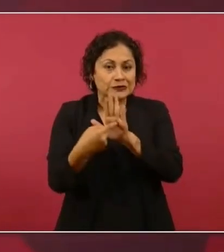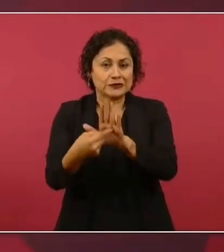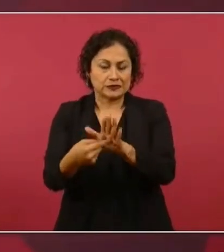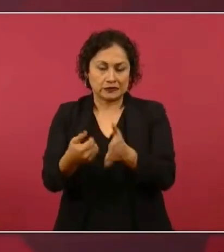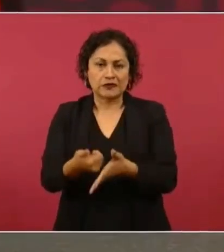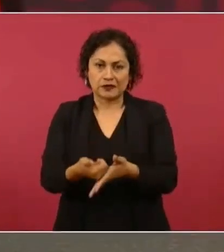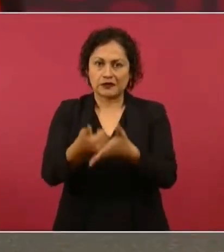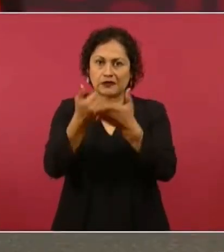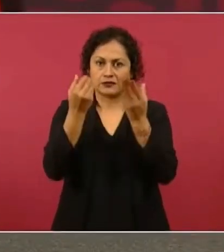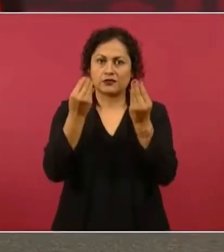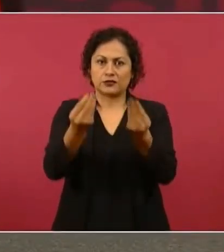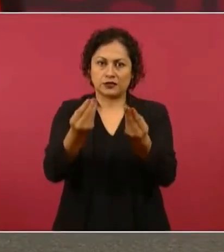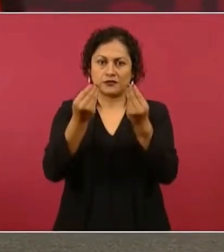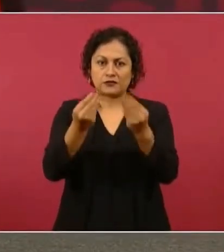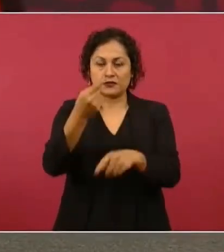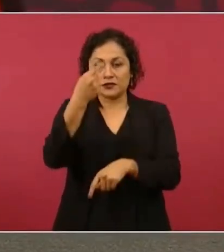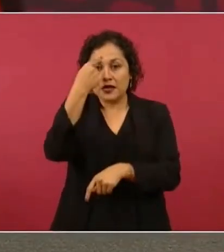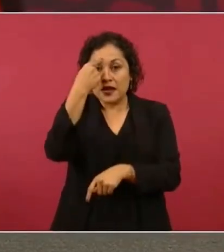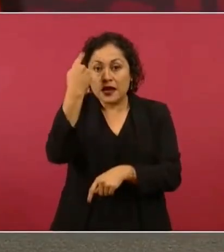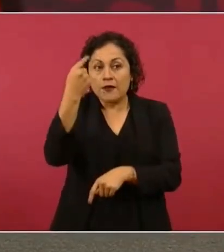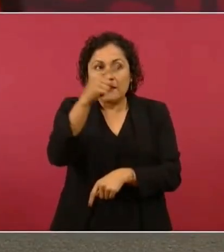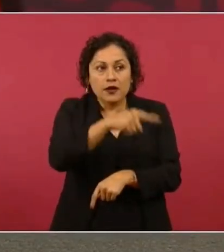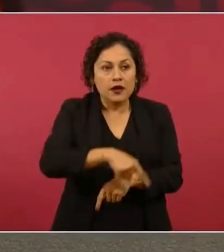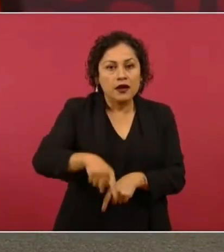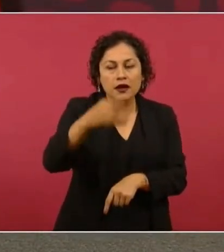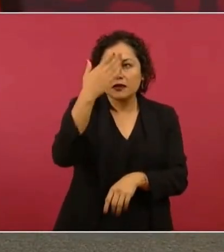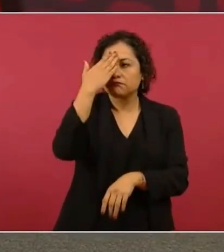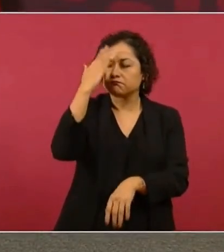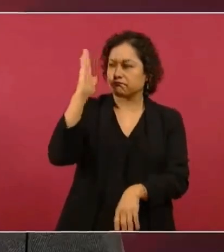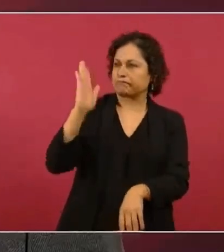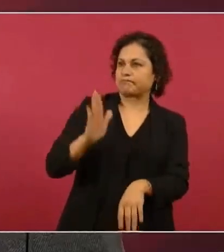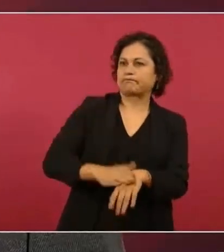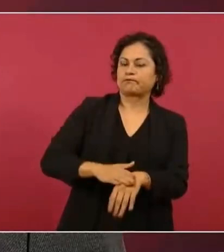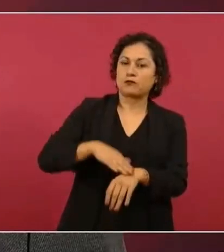sobre todo a la no repetición.